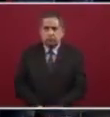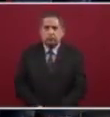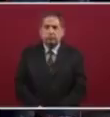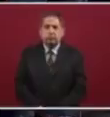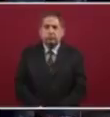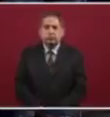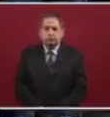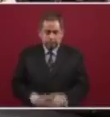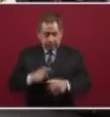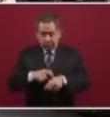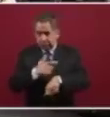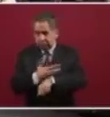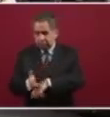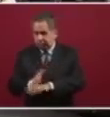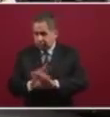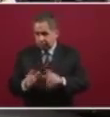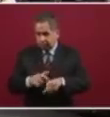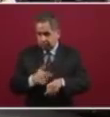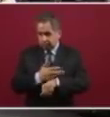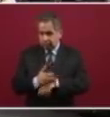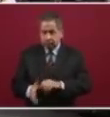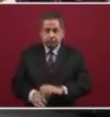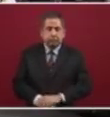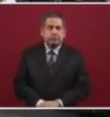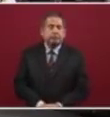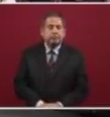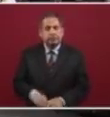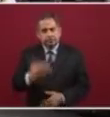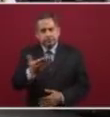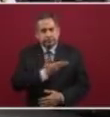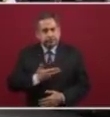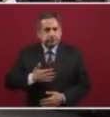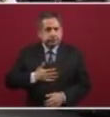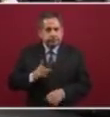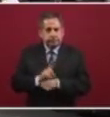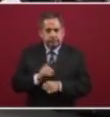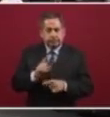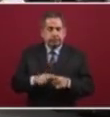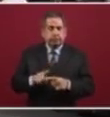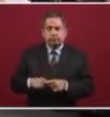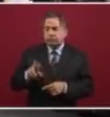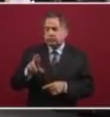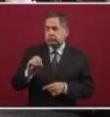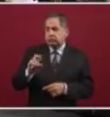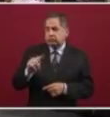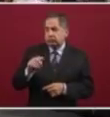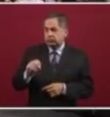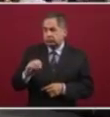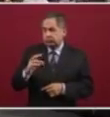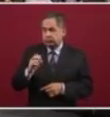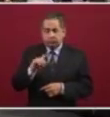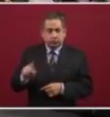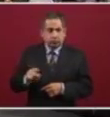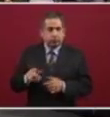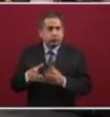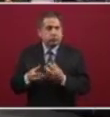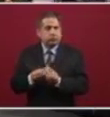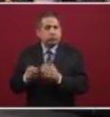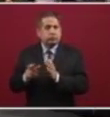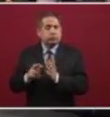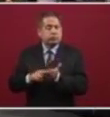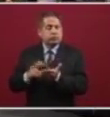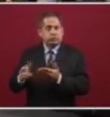Pues ya nos pasamos ahora, sí. Presidente, buen día. Roberto Cruz, de Impacto Diario, revista